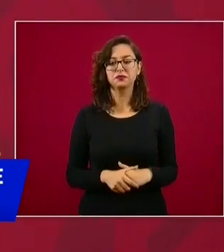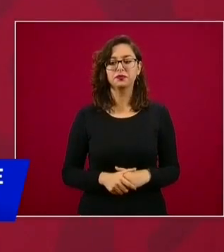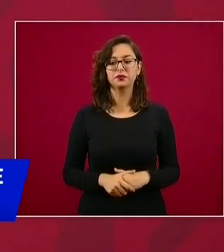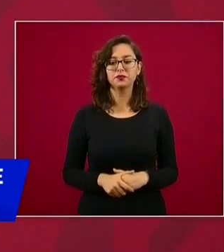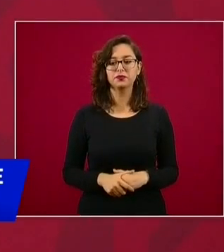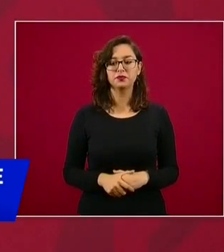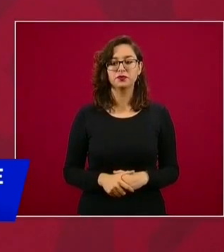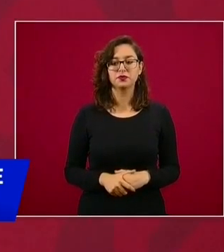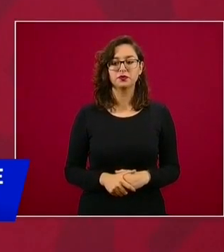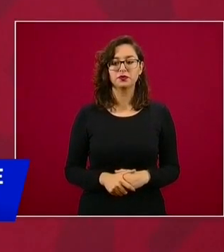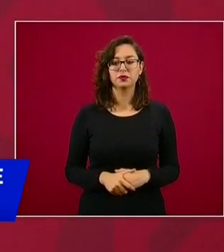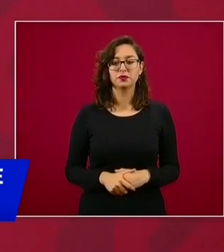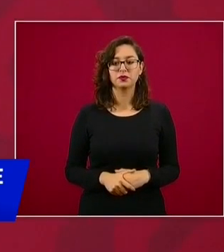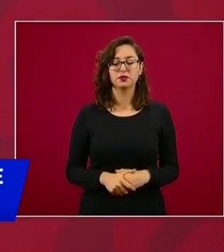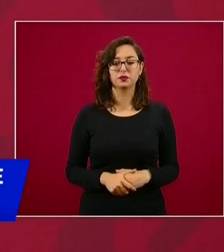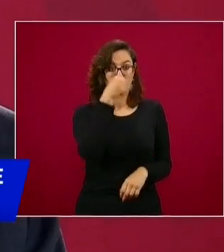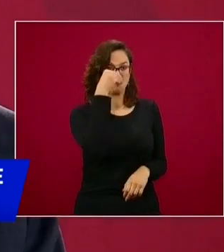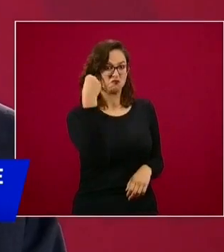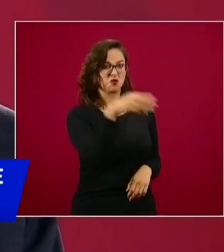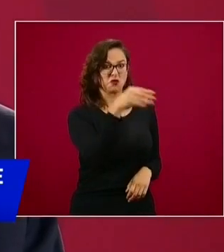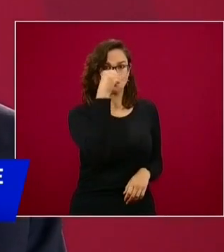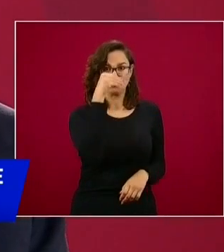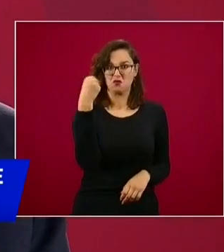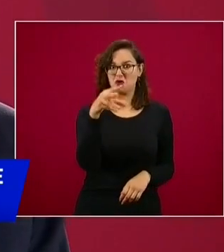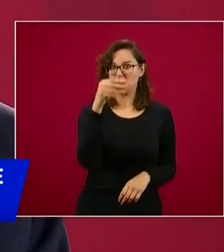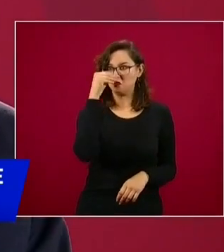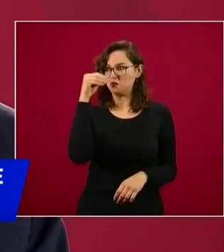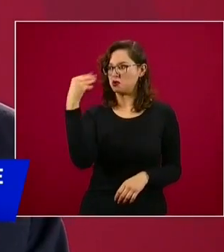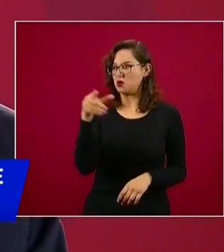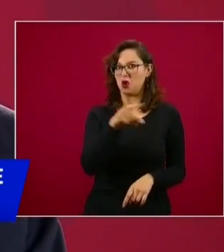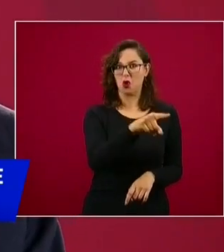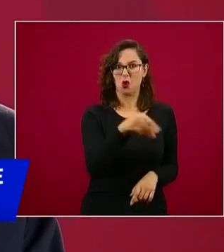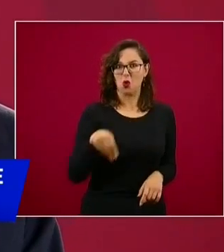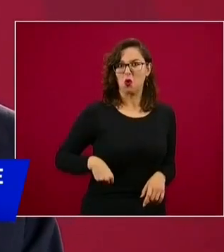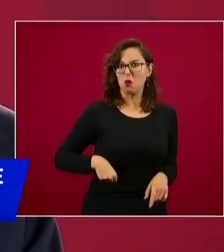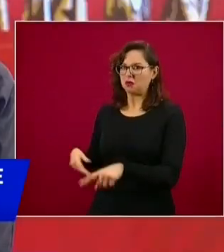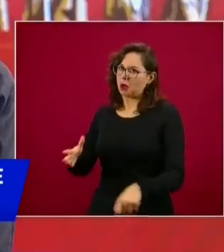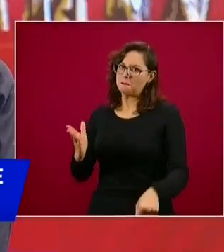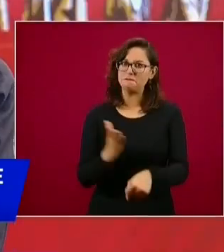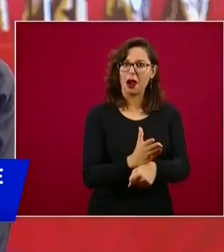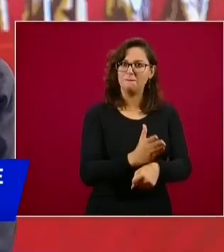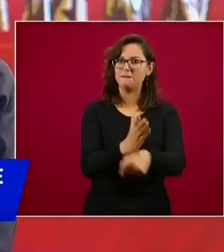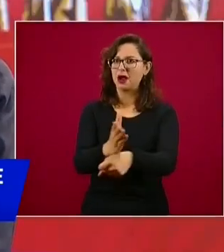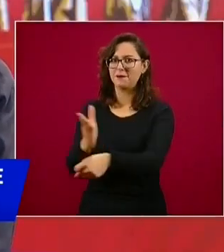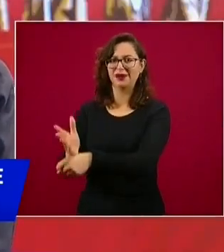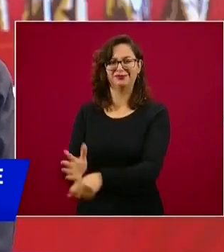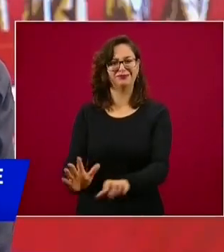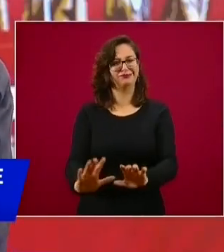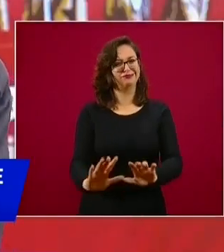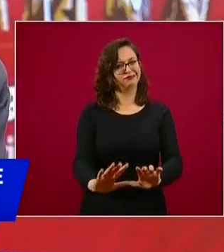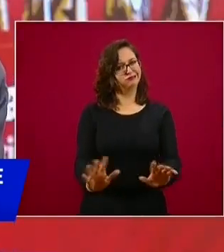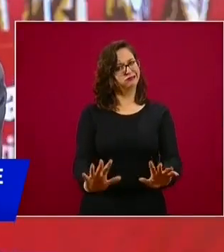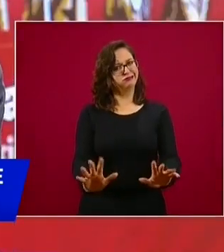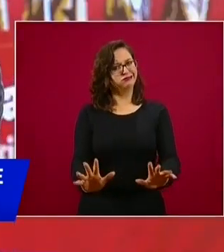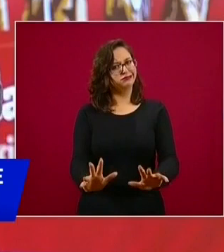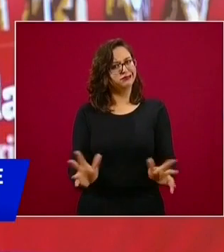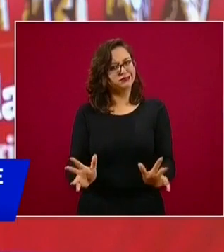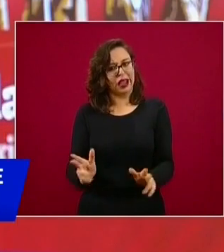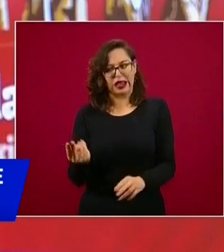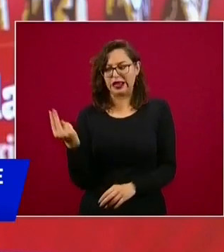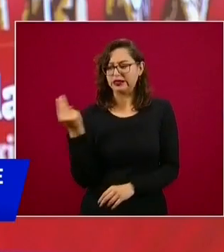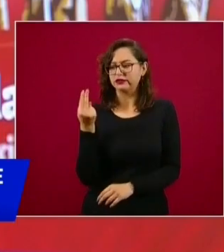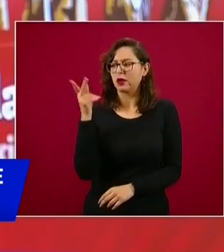acusar a nadie ni condenar a nadie sin las pruebas,